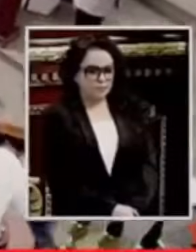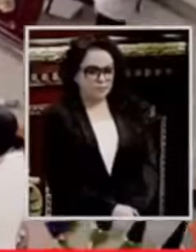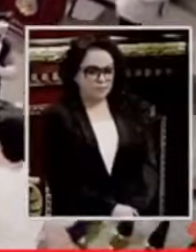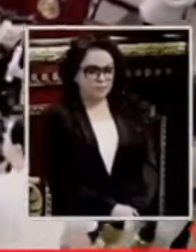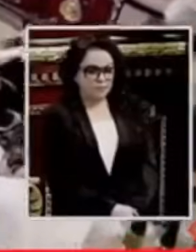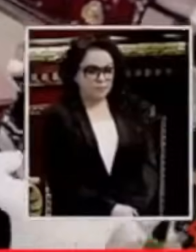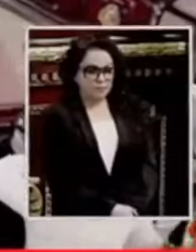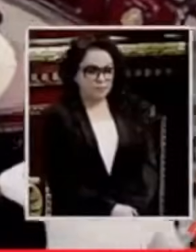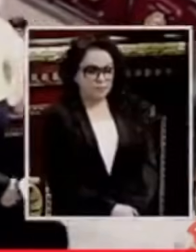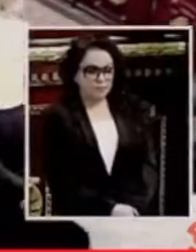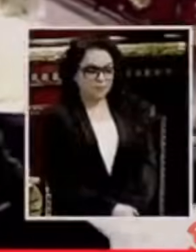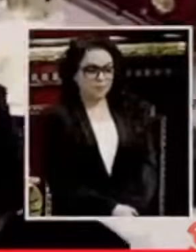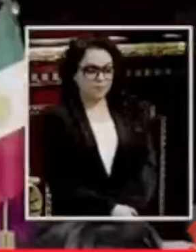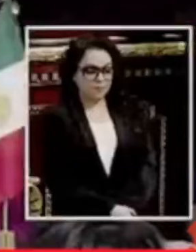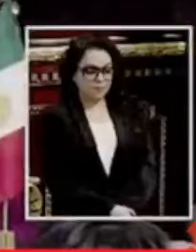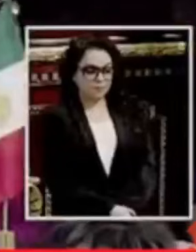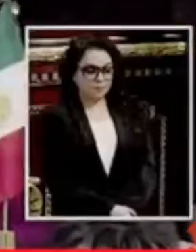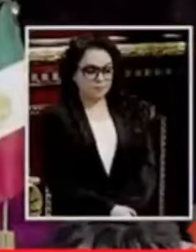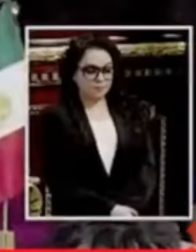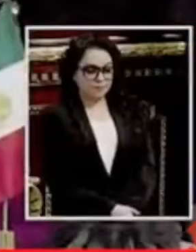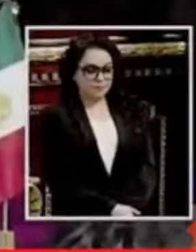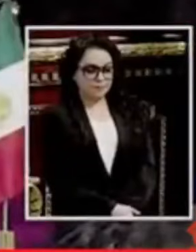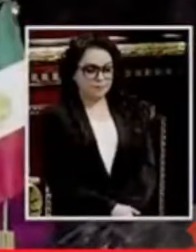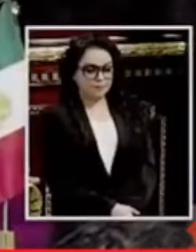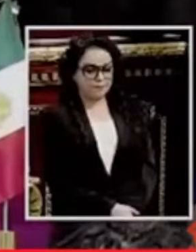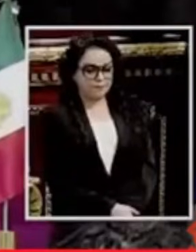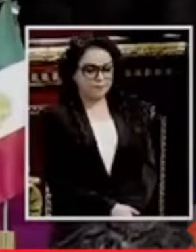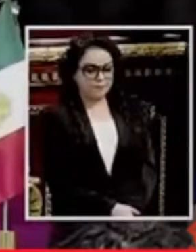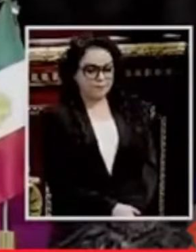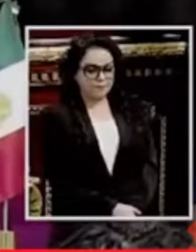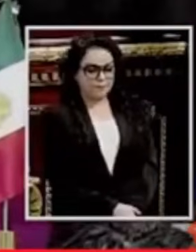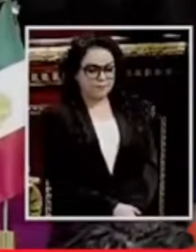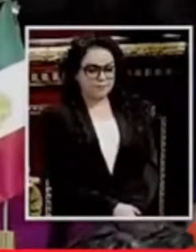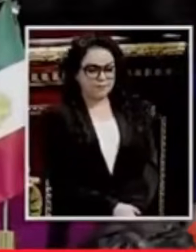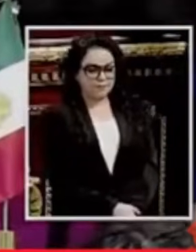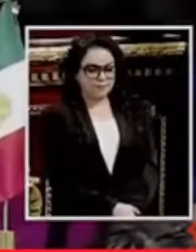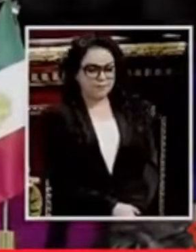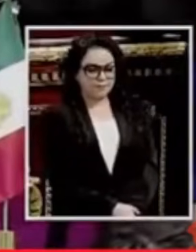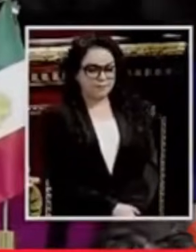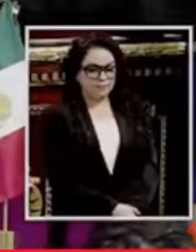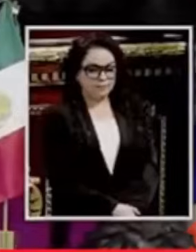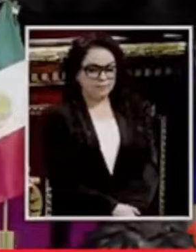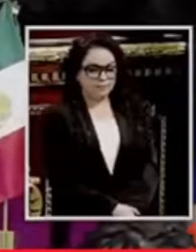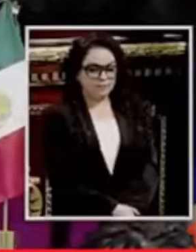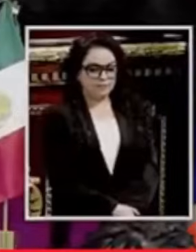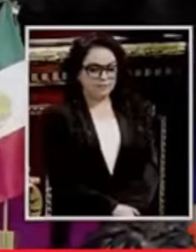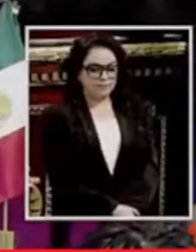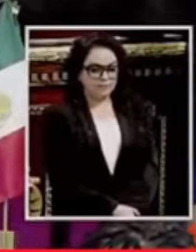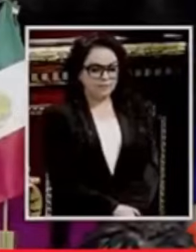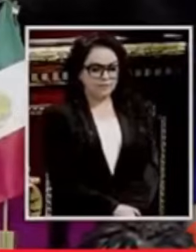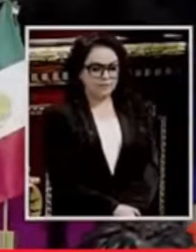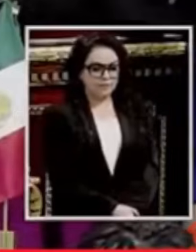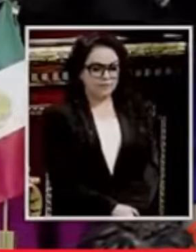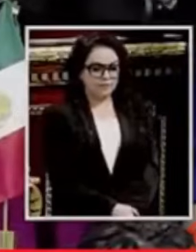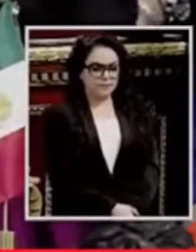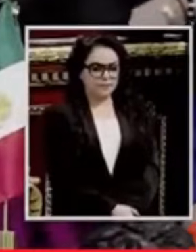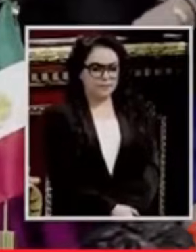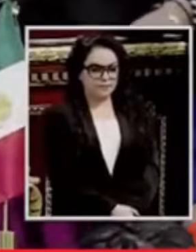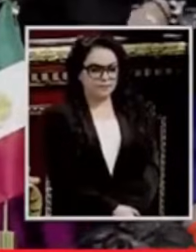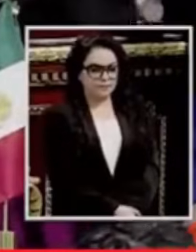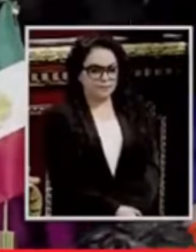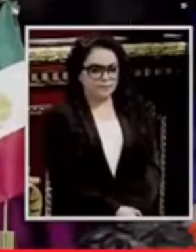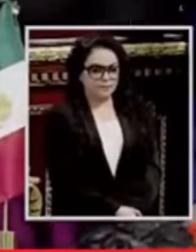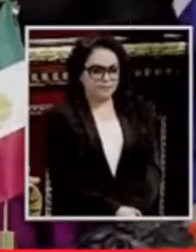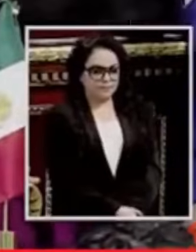vamos a permitir ningún acto de violencia, nada lo amerita, pero que tampoco vamos a permitir los chantajes